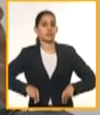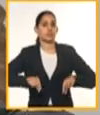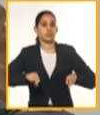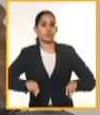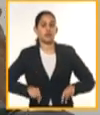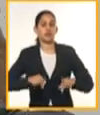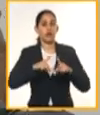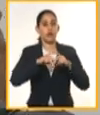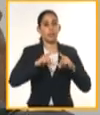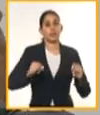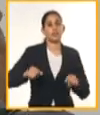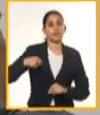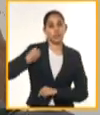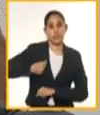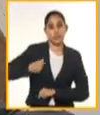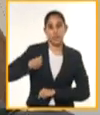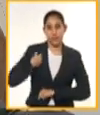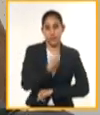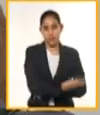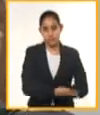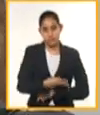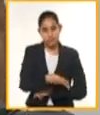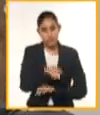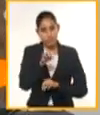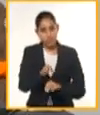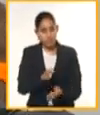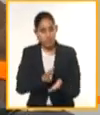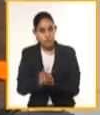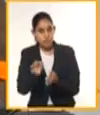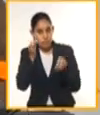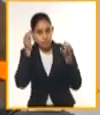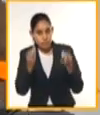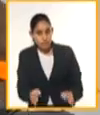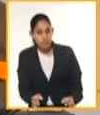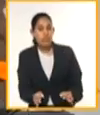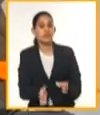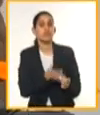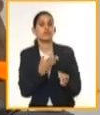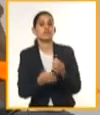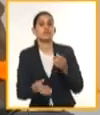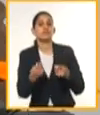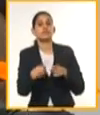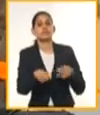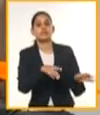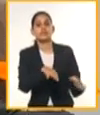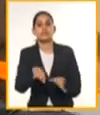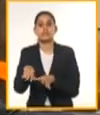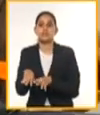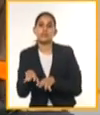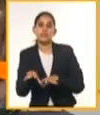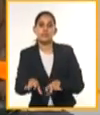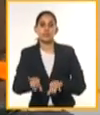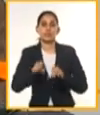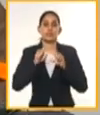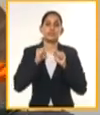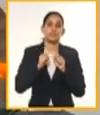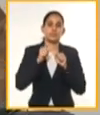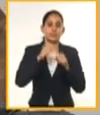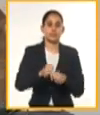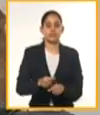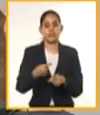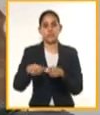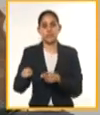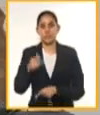Canadá, pues sencillamente ¿promovieron un golpe de Estado? Promovieron el golpe de Estado. Ahí va, con Victoria Nuland allí de